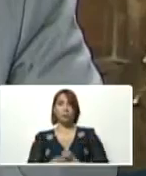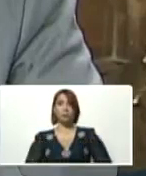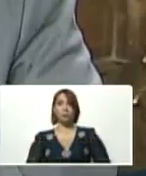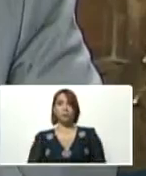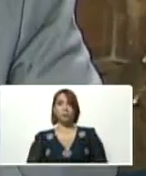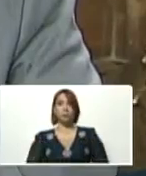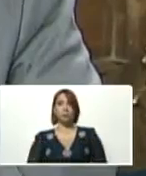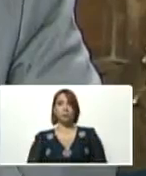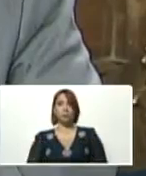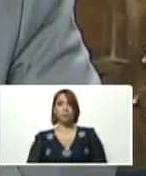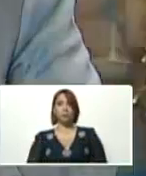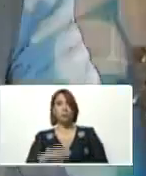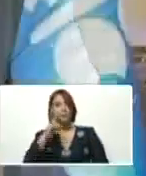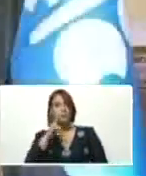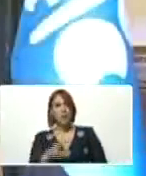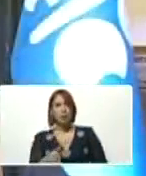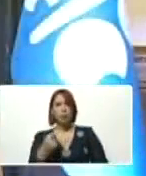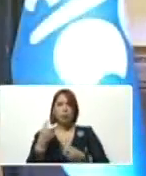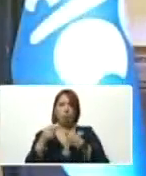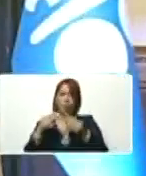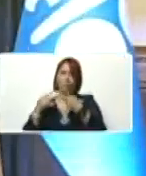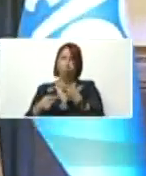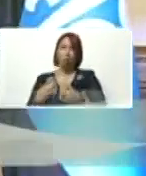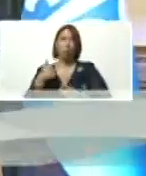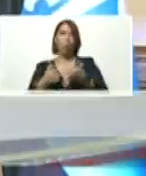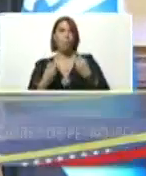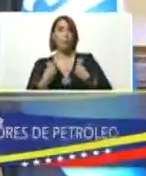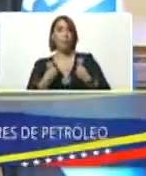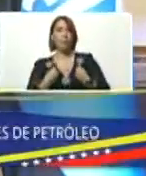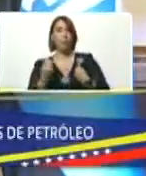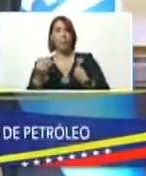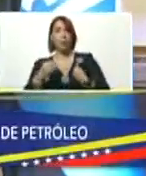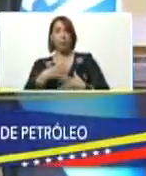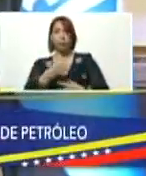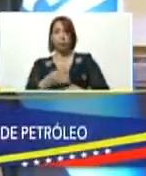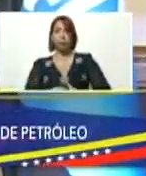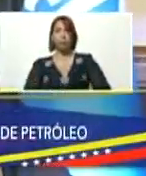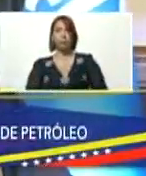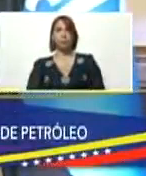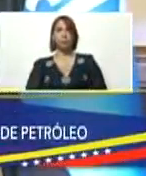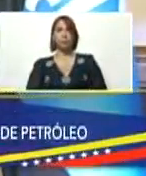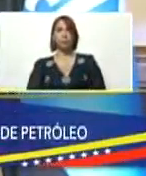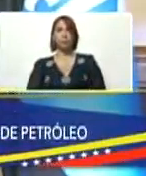viendo el inicio de otro momento, que es lo más interesante.